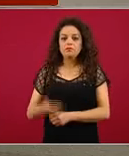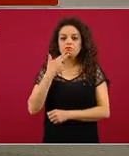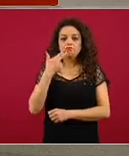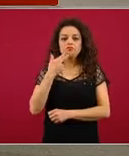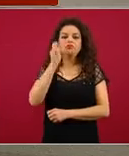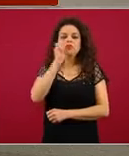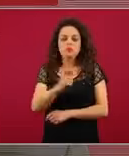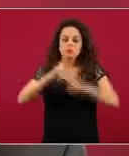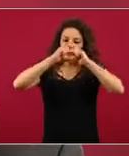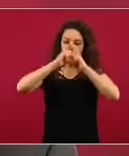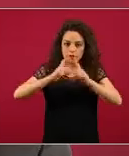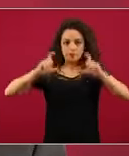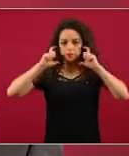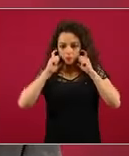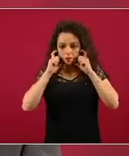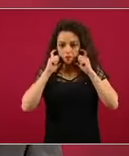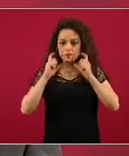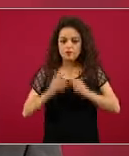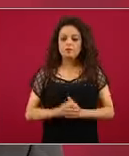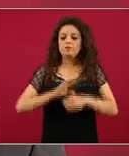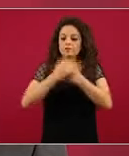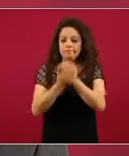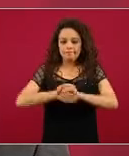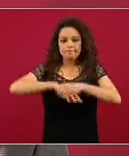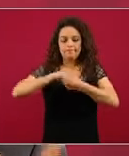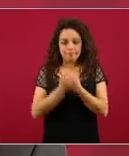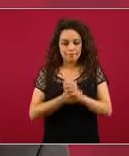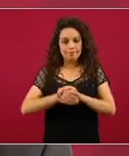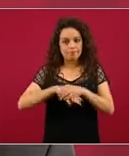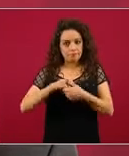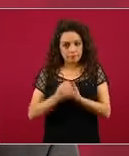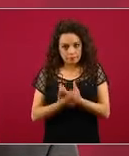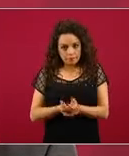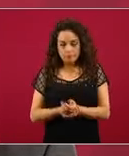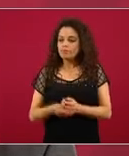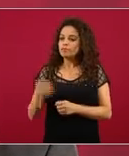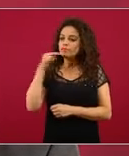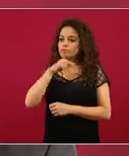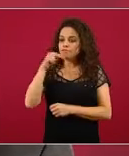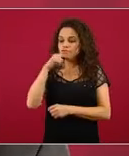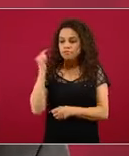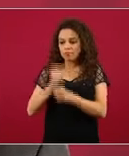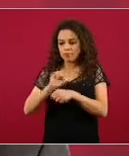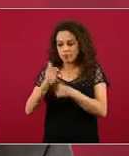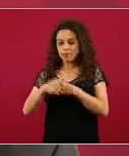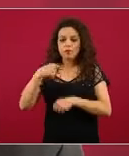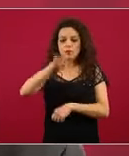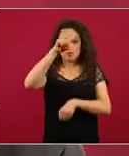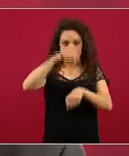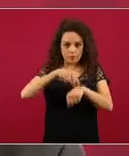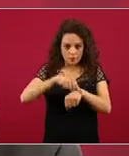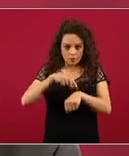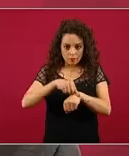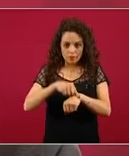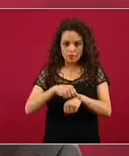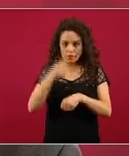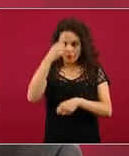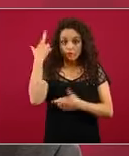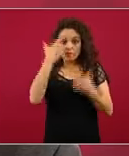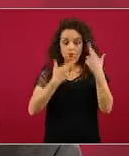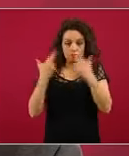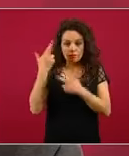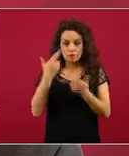el cubrebocas, lavarse las manos, acudir prontamente a detección, ampliar la detección basada